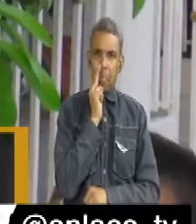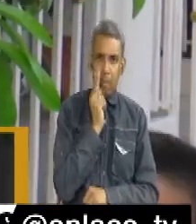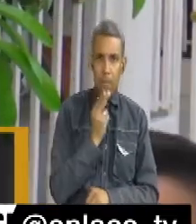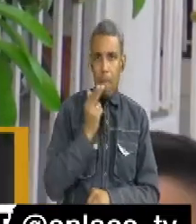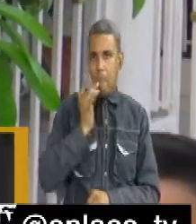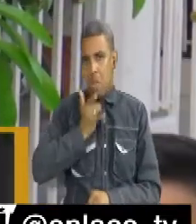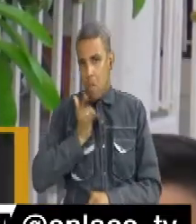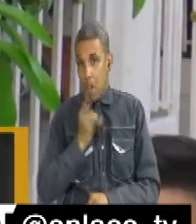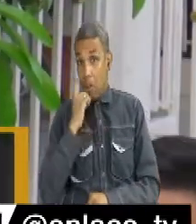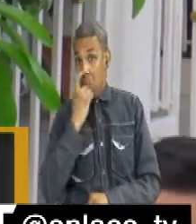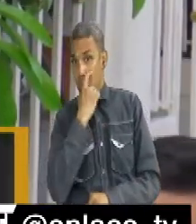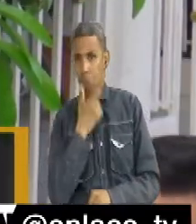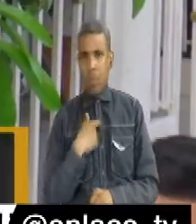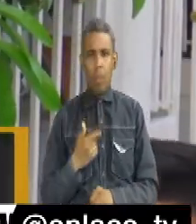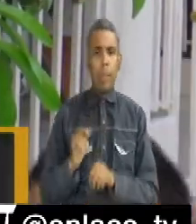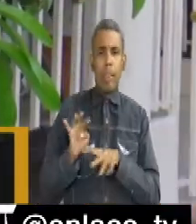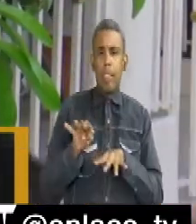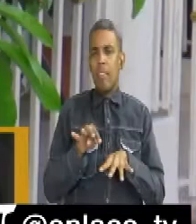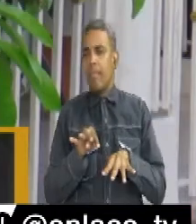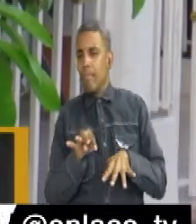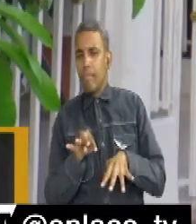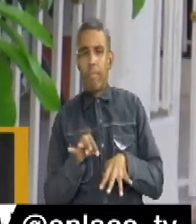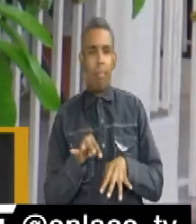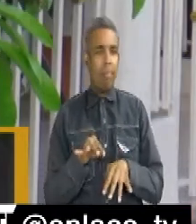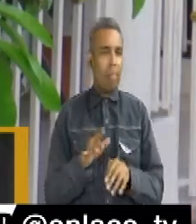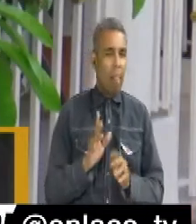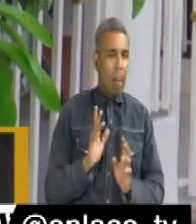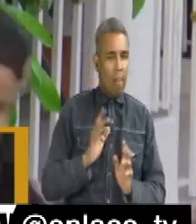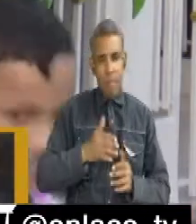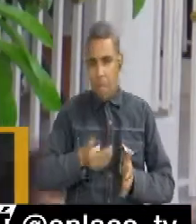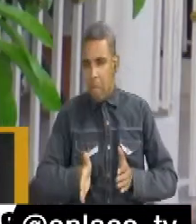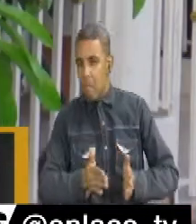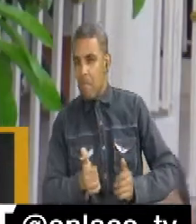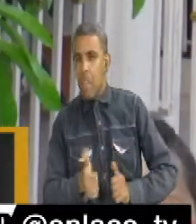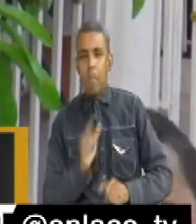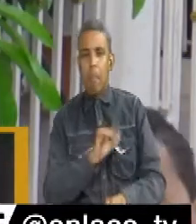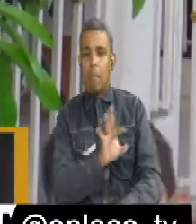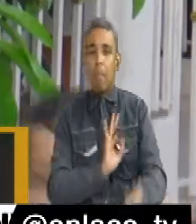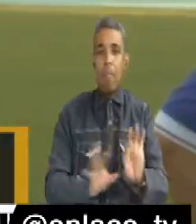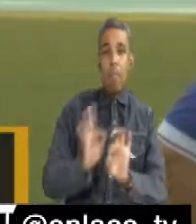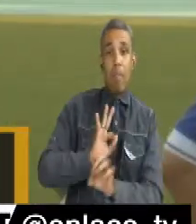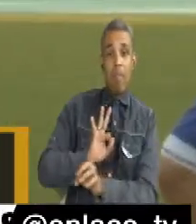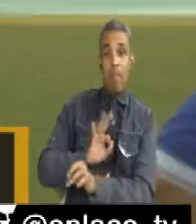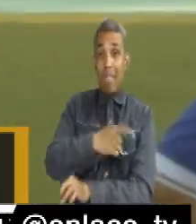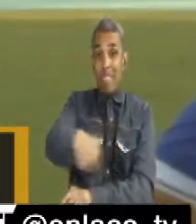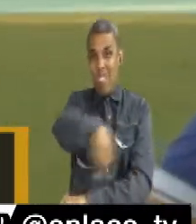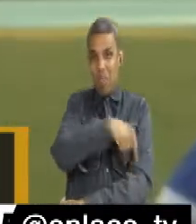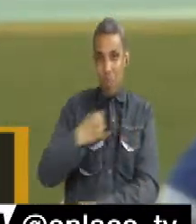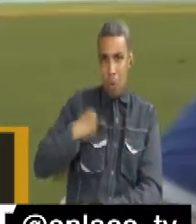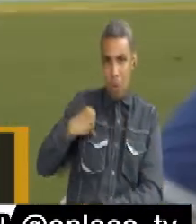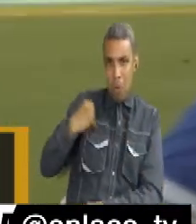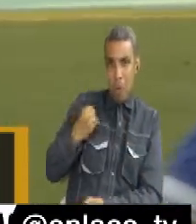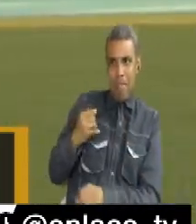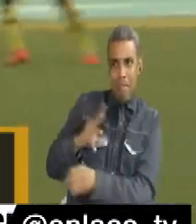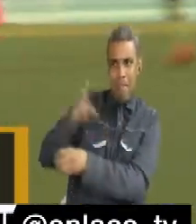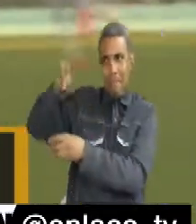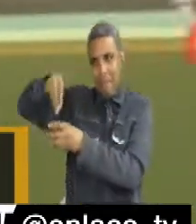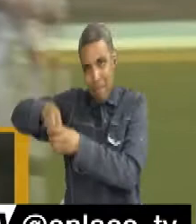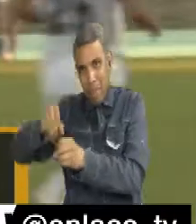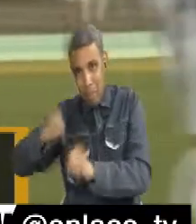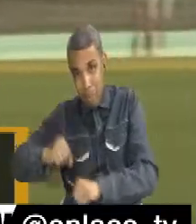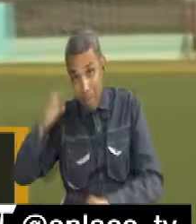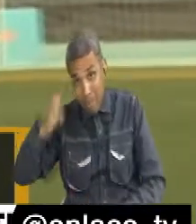supremamente importantes porque ya hoy día los directivos de todos los clubes han entendido de que esta es la base de los equipos profesionales a